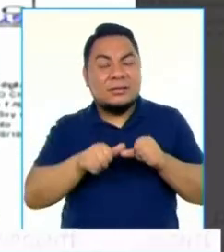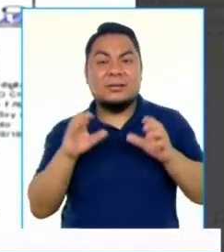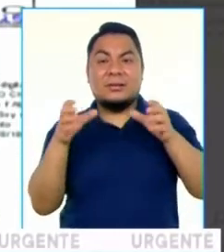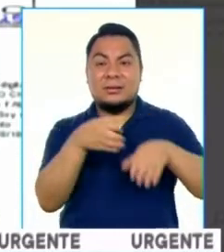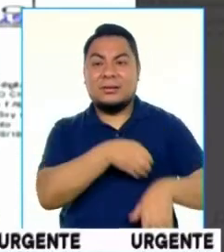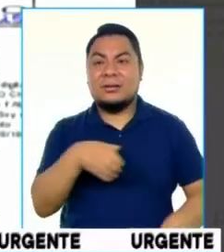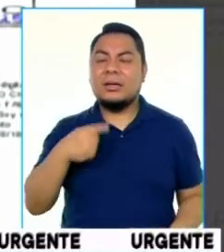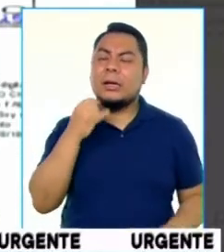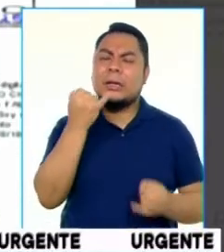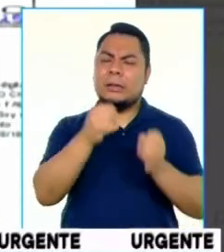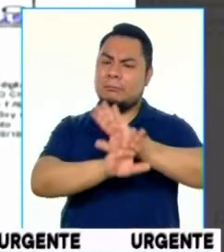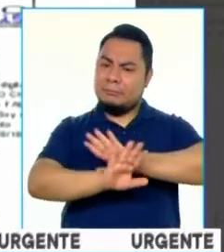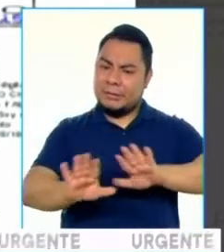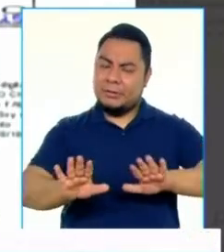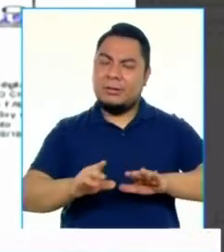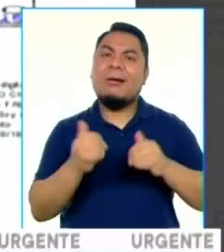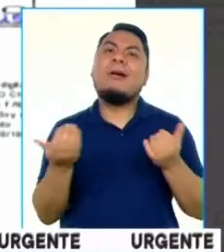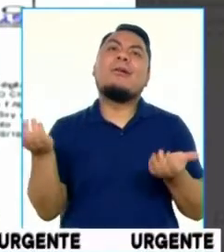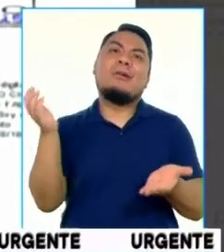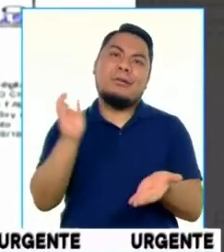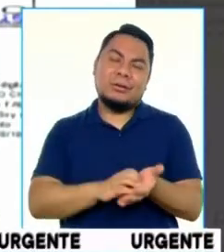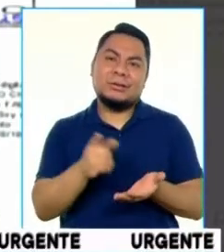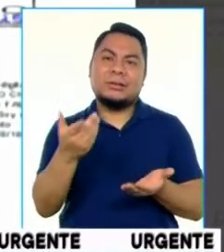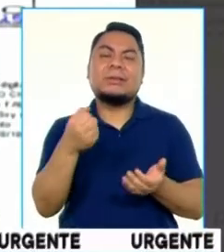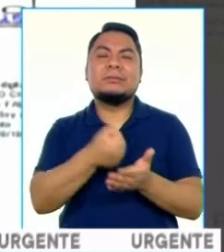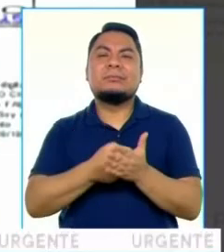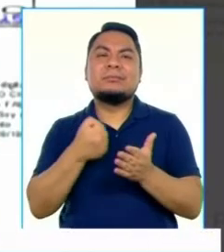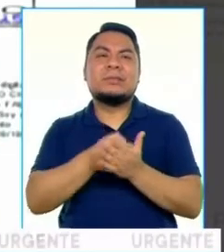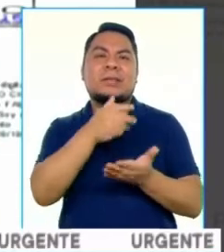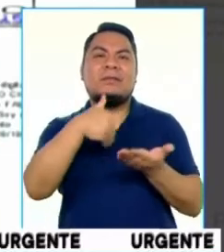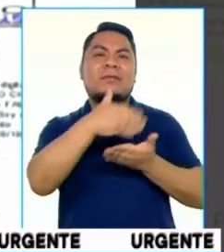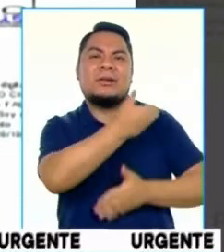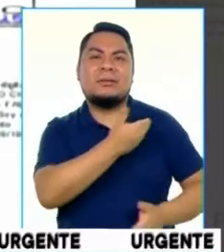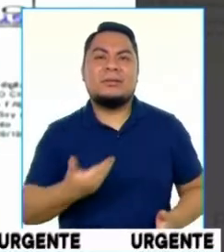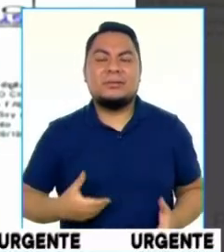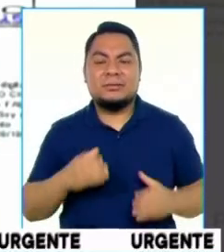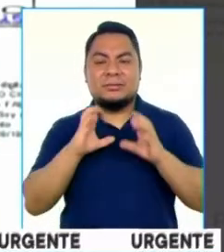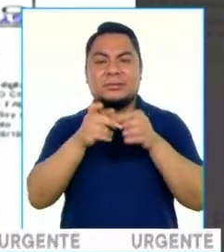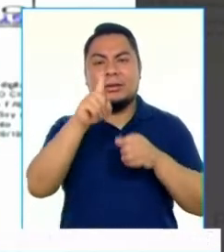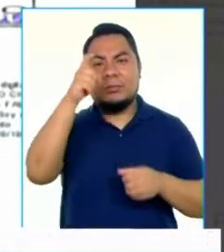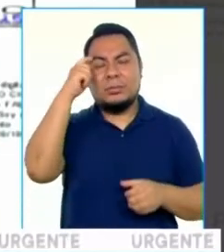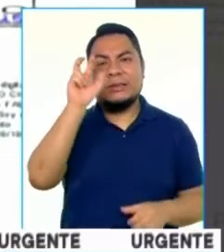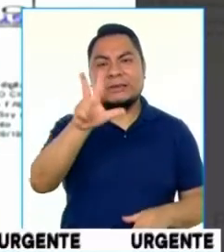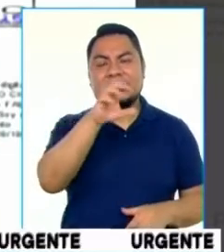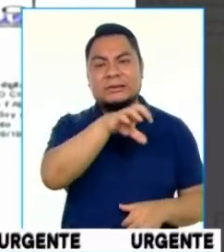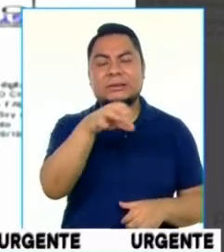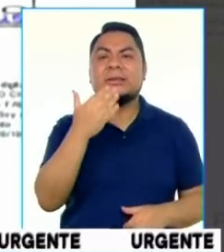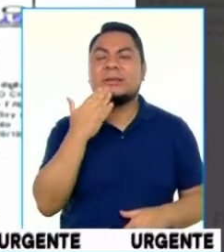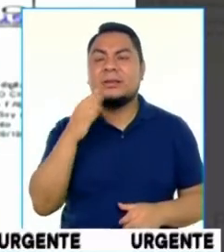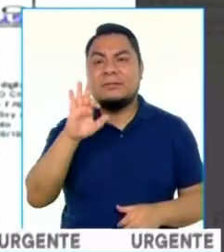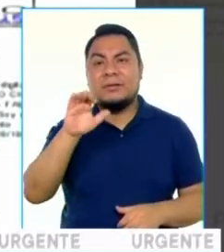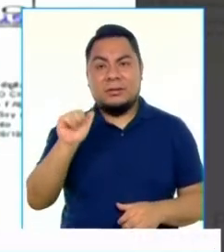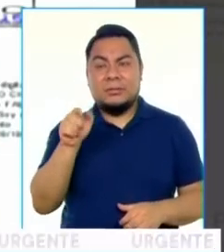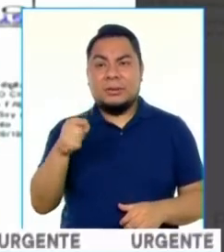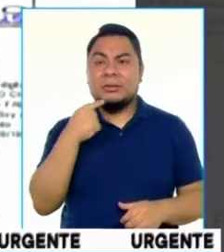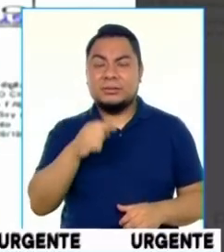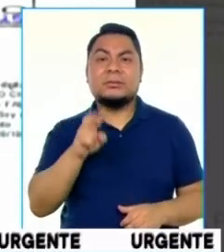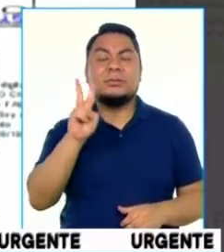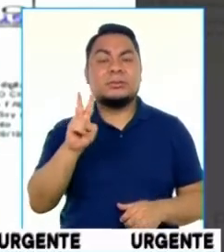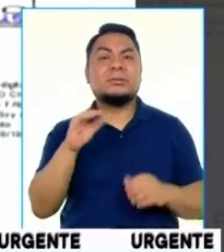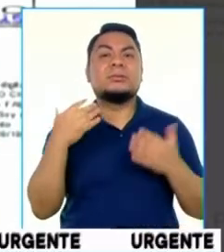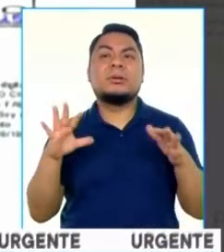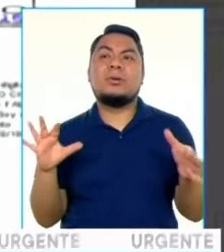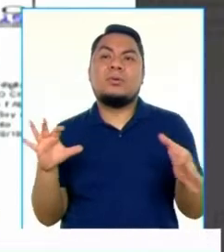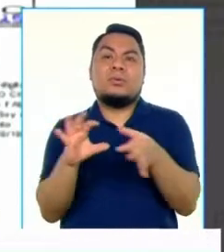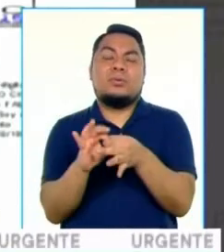que ahí quedaba todo, pero no, bueno, han vuelto a la carga, sobre todo tres partidos políticos, entre ellos Frente Amplio, porque las dos mociones